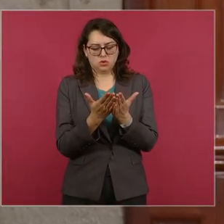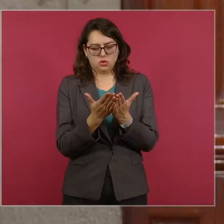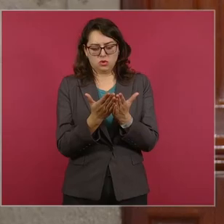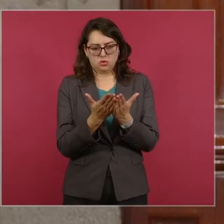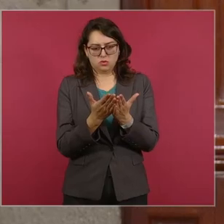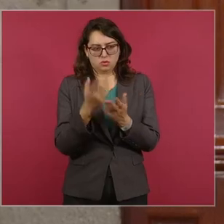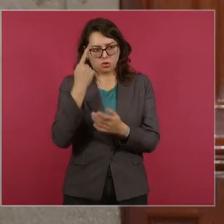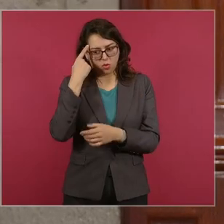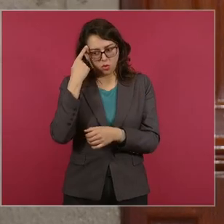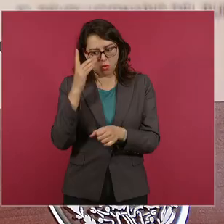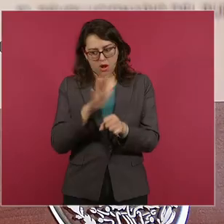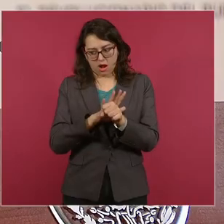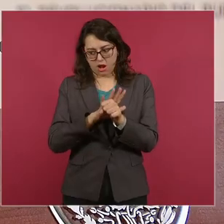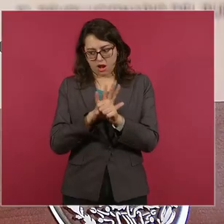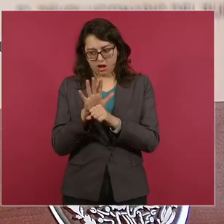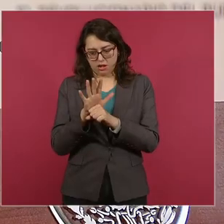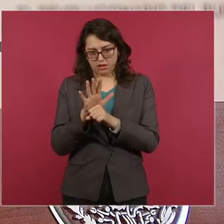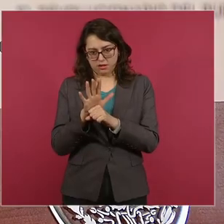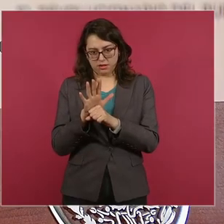déjame ver cuál